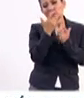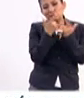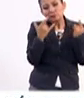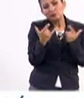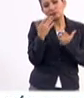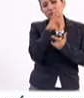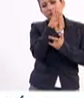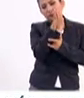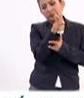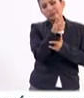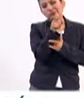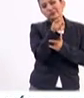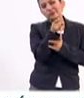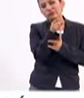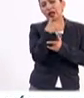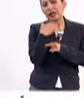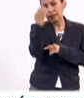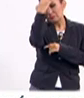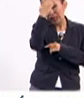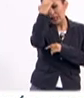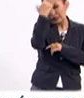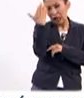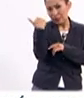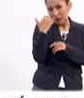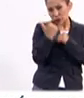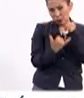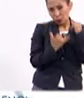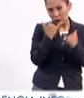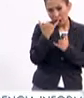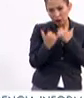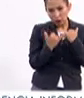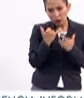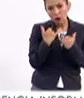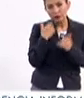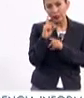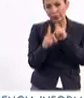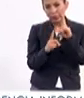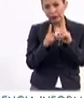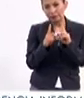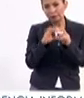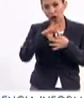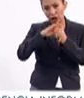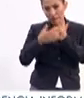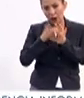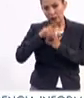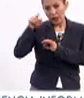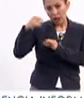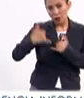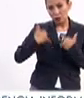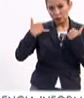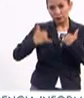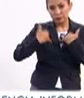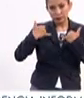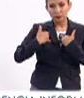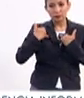antecedentes de resultados, y la experiencia de los Juegos Olímpicos de la